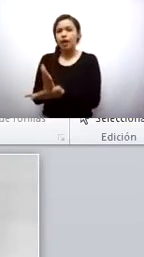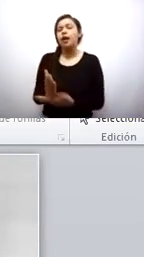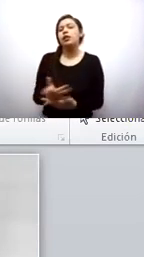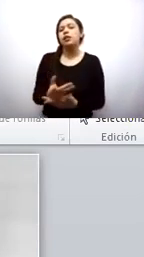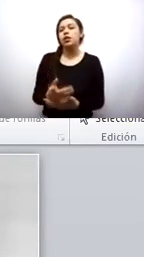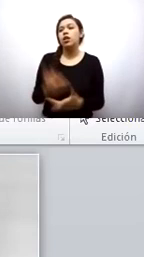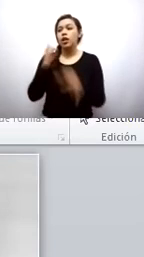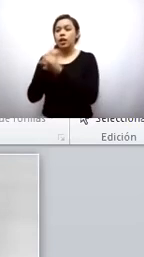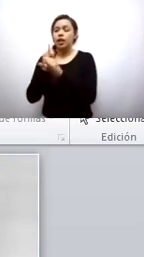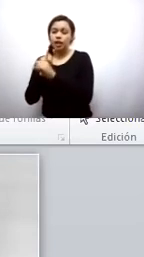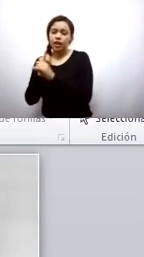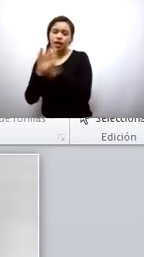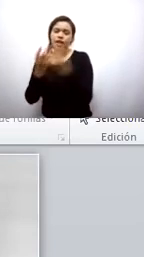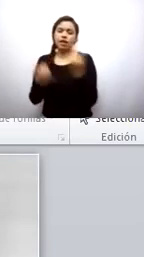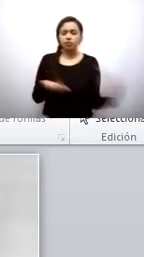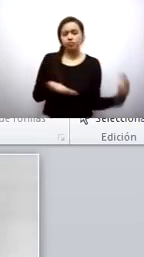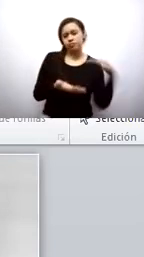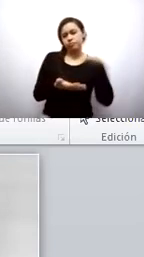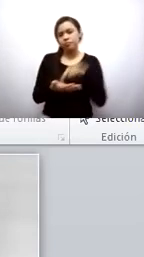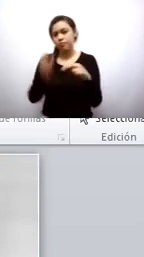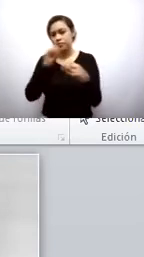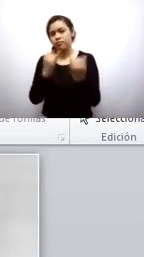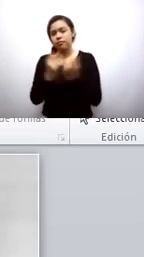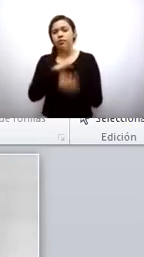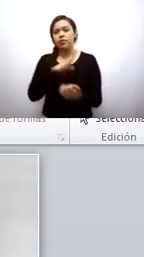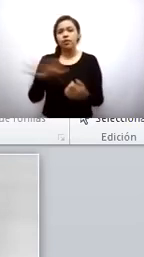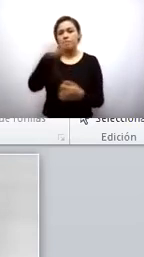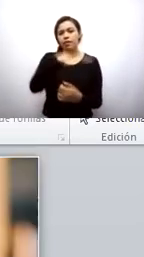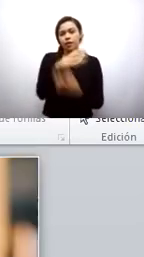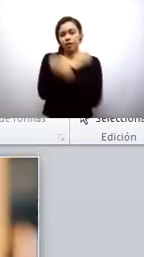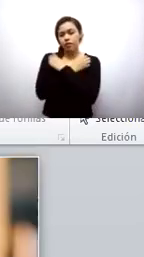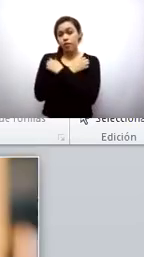en cuanto a lo presencial y en general en cuanto al sector educativo.